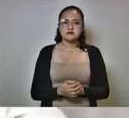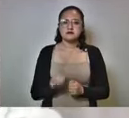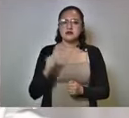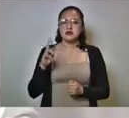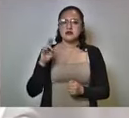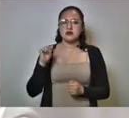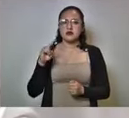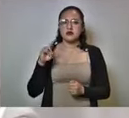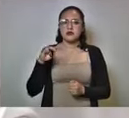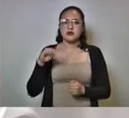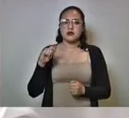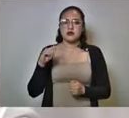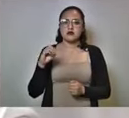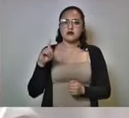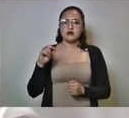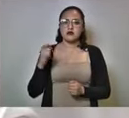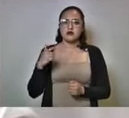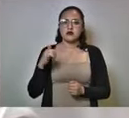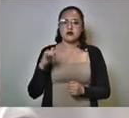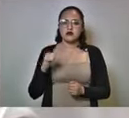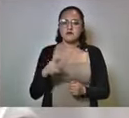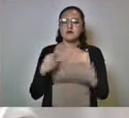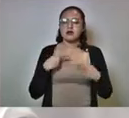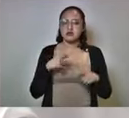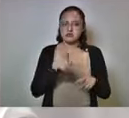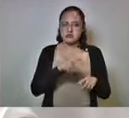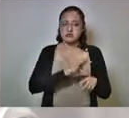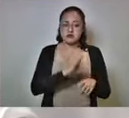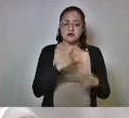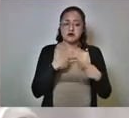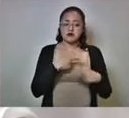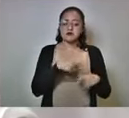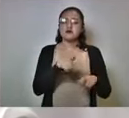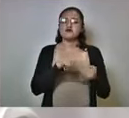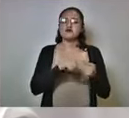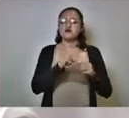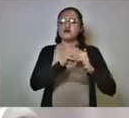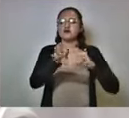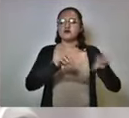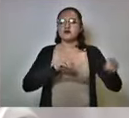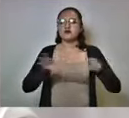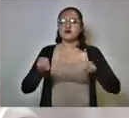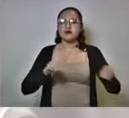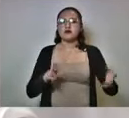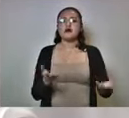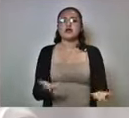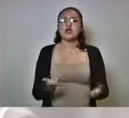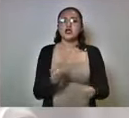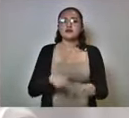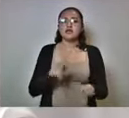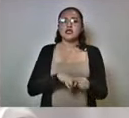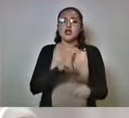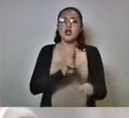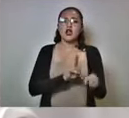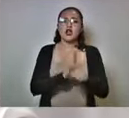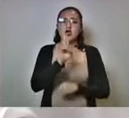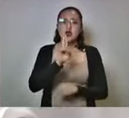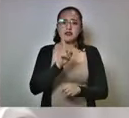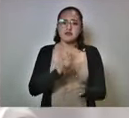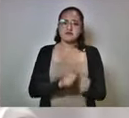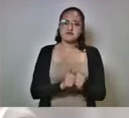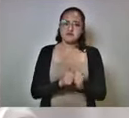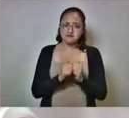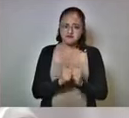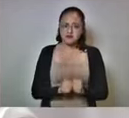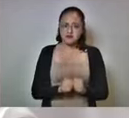traumatología fue desocupado. La mayor parte de todos sus pacientes fueron trasladados al Hospital del Norte,